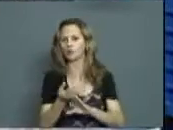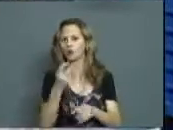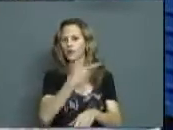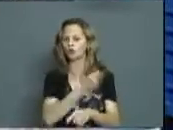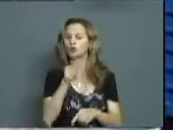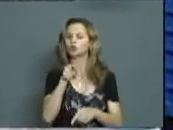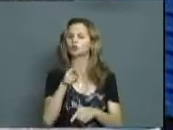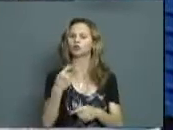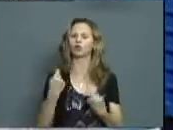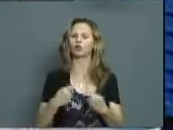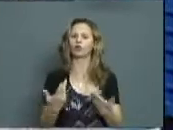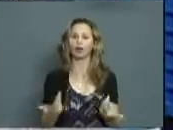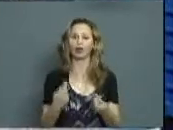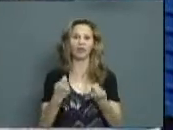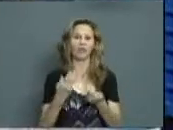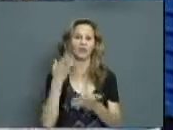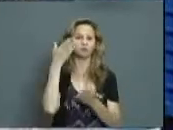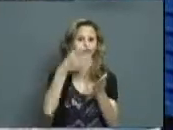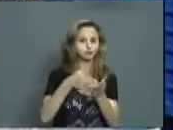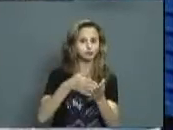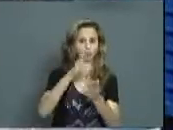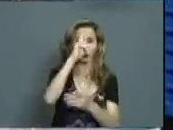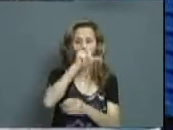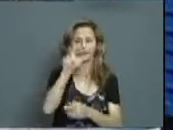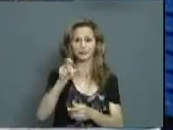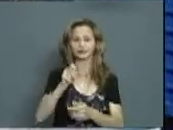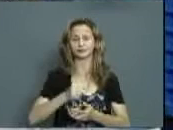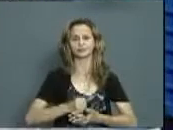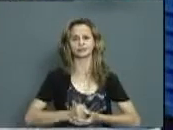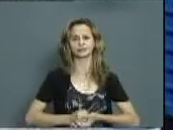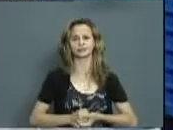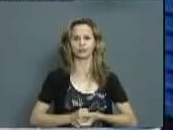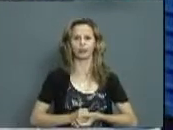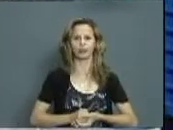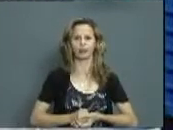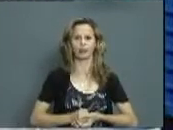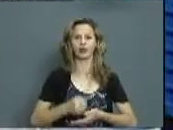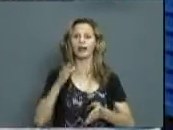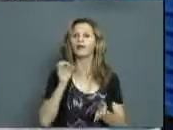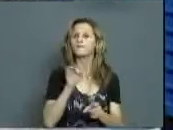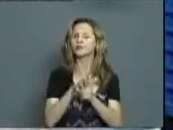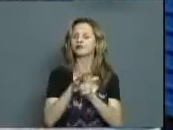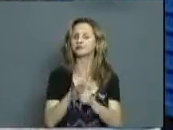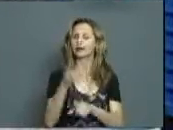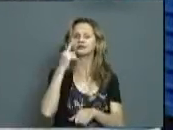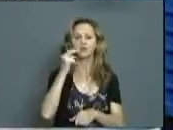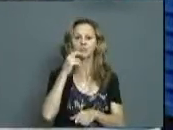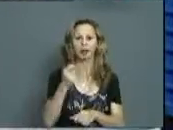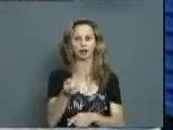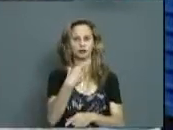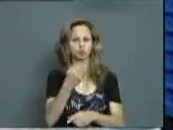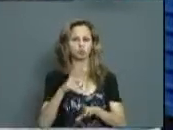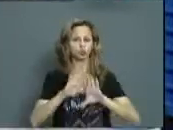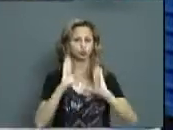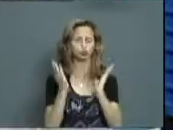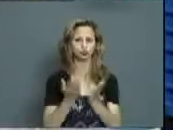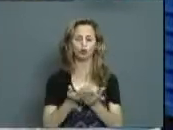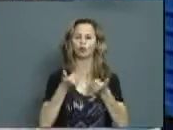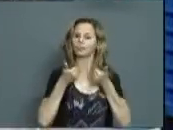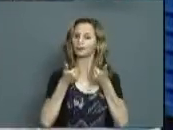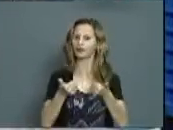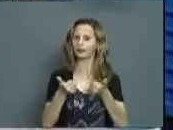al médico y tiene que empezar el tratamiento temprano. Empezando el tratamiento temprano no tiene por qué haber mortalidad. En el primer año